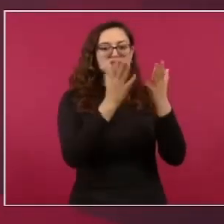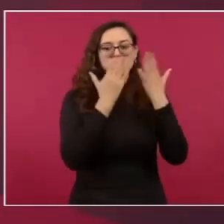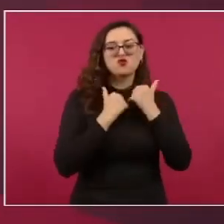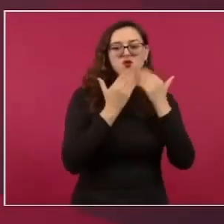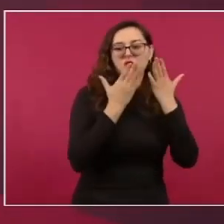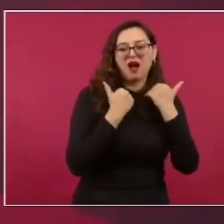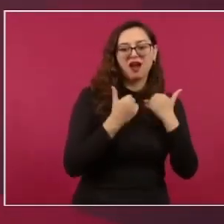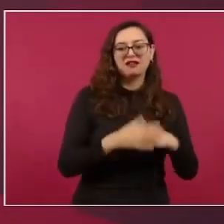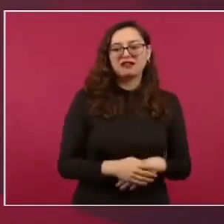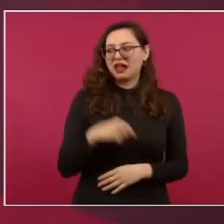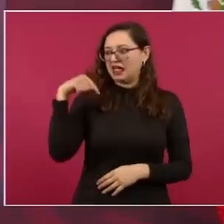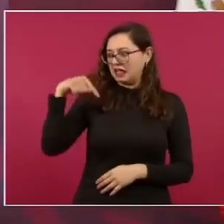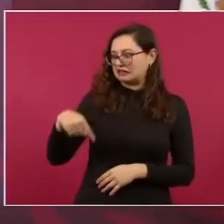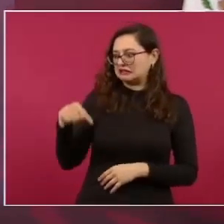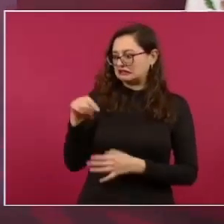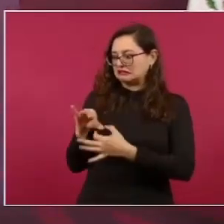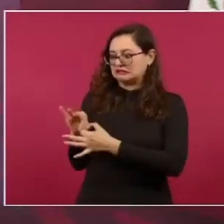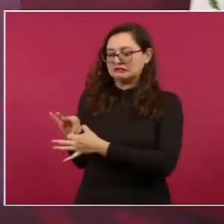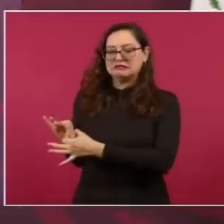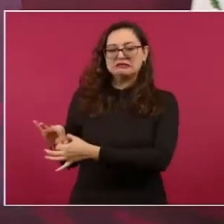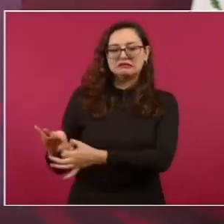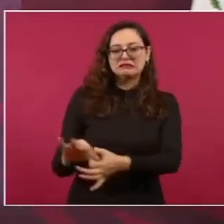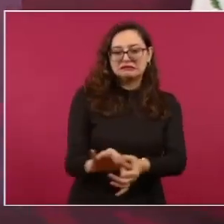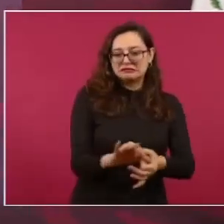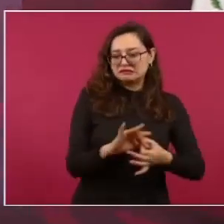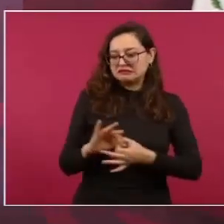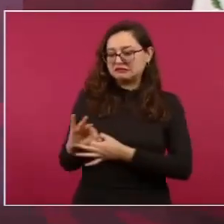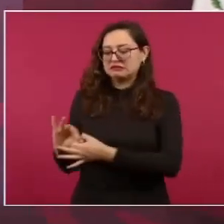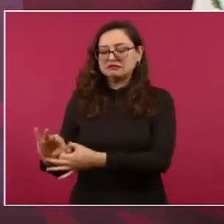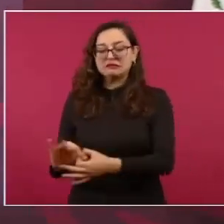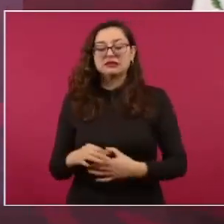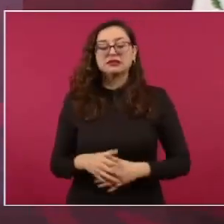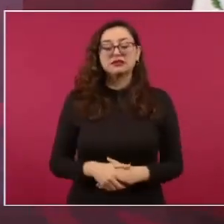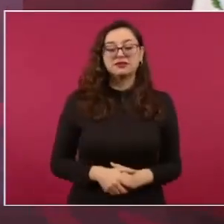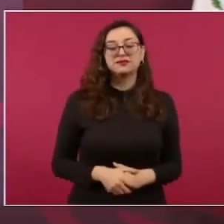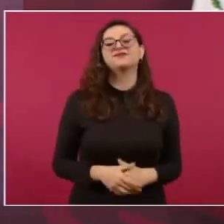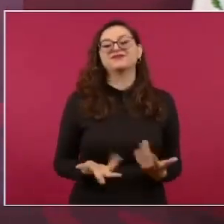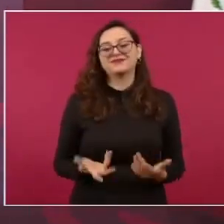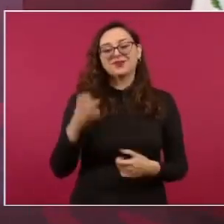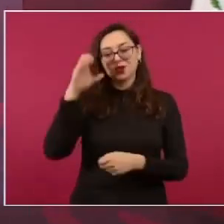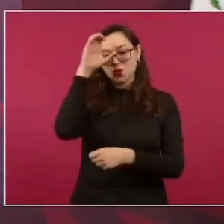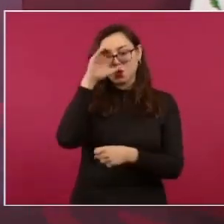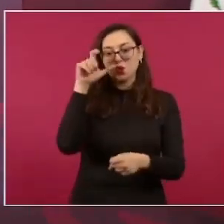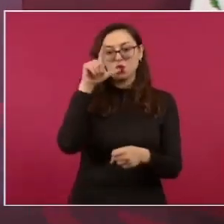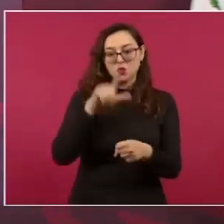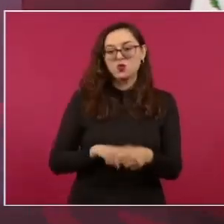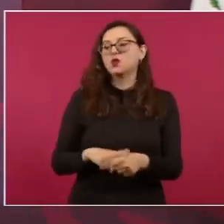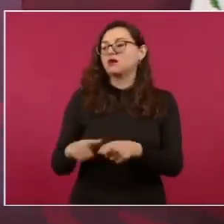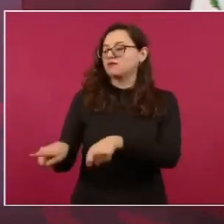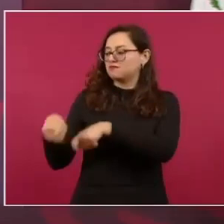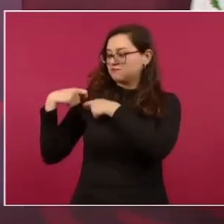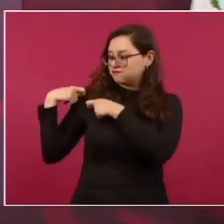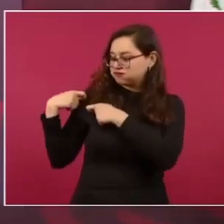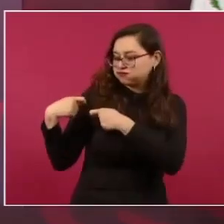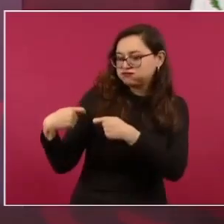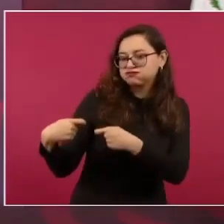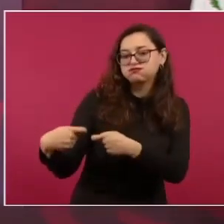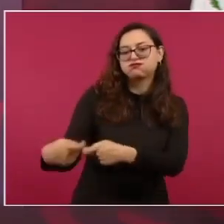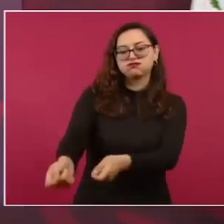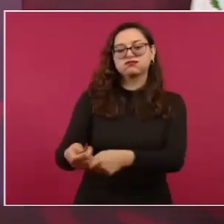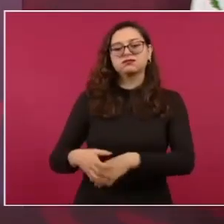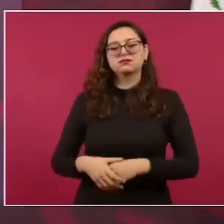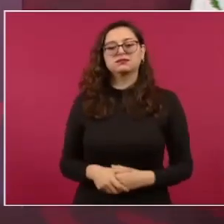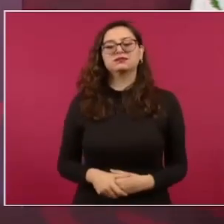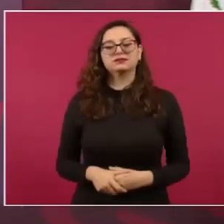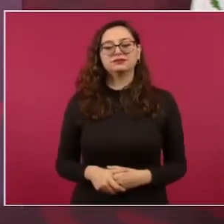hay tanta cohesión en nuestras familias? ¿De dónde viene eso? Pues de nuestras culturas, de nuestro